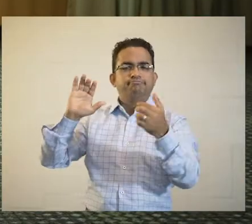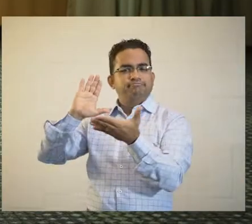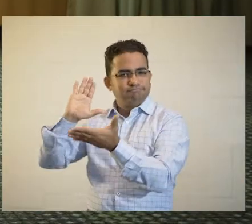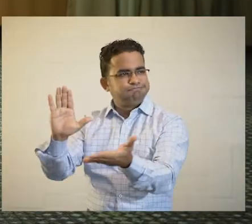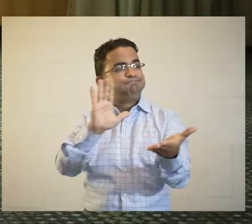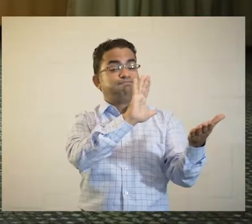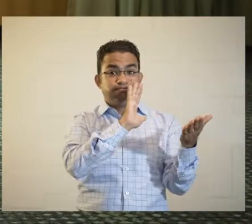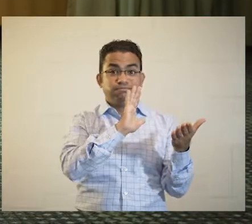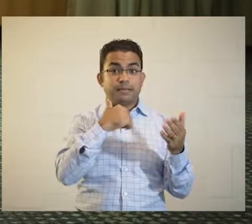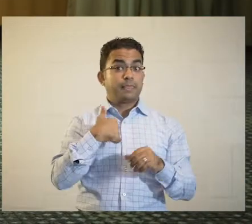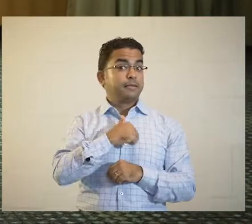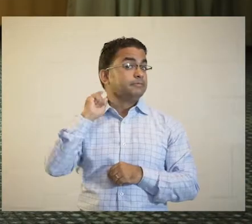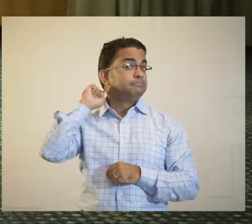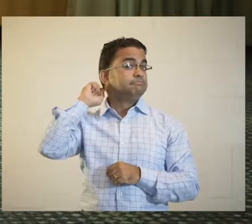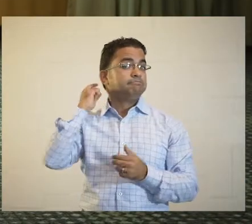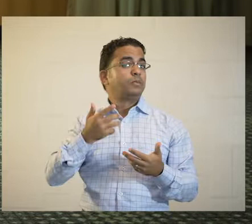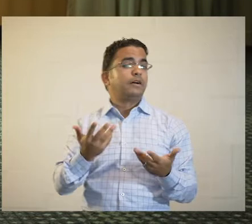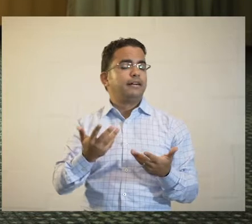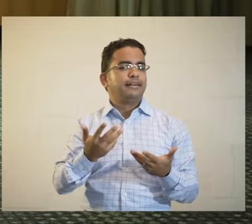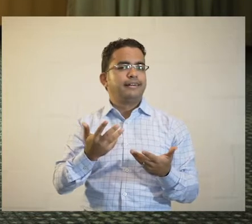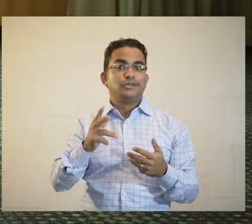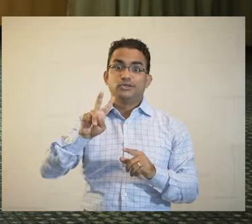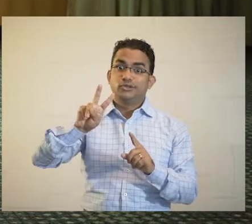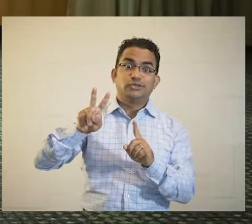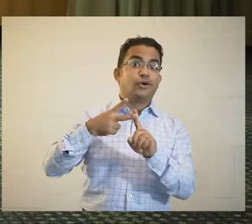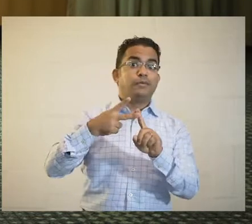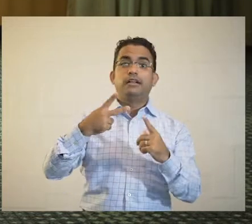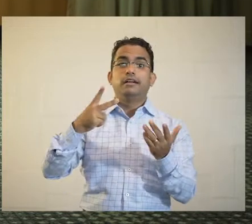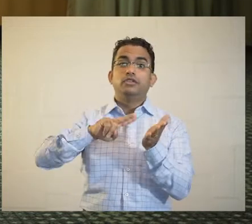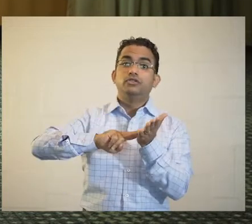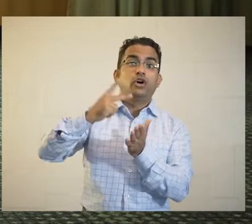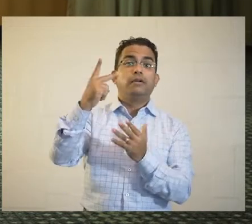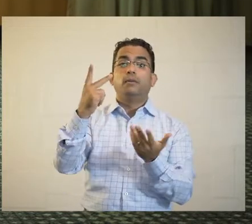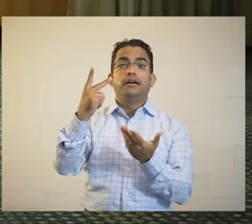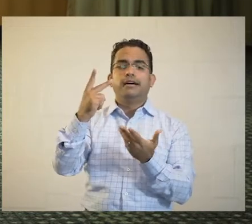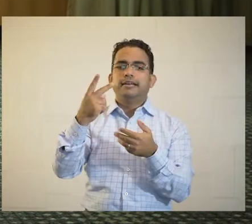visible. La intención de APAP Todos es doble.